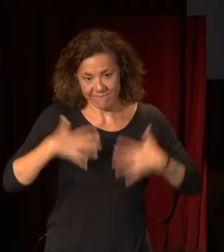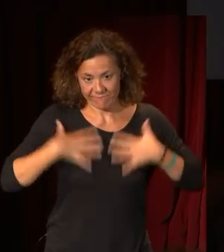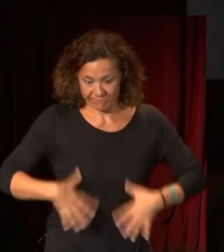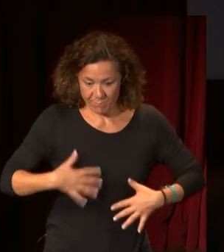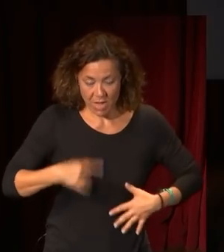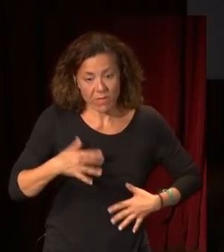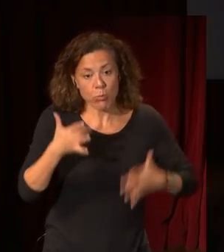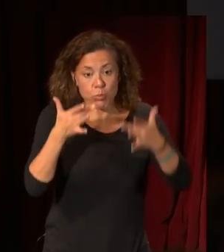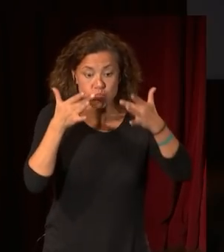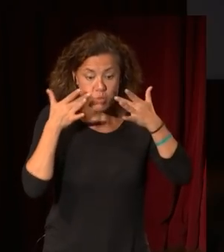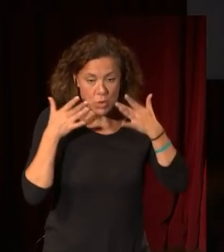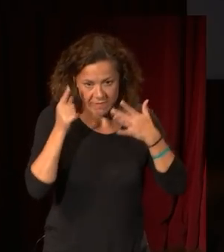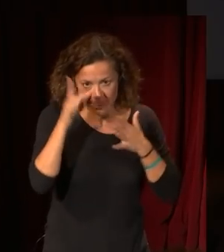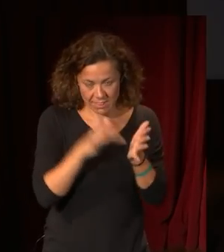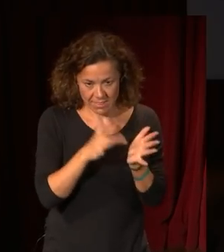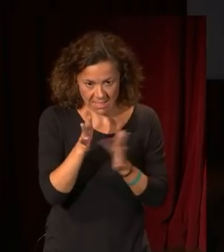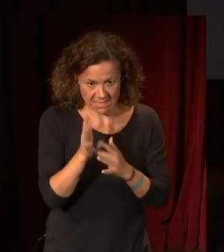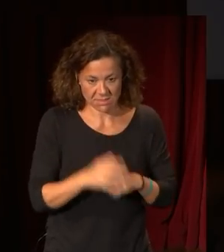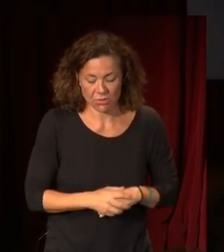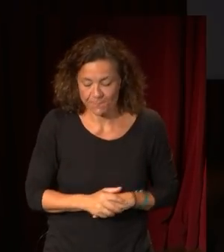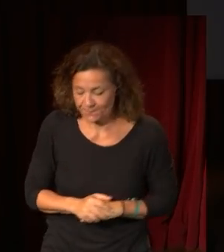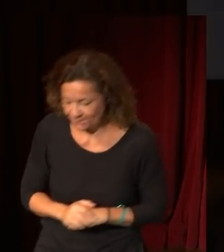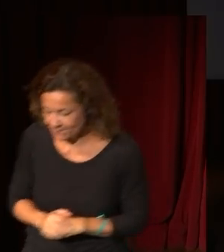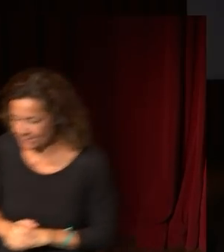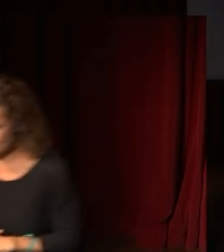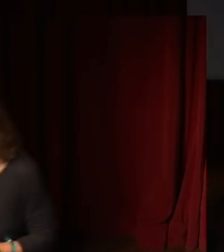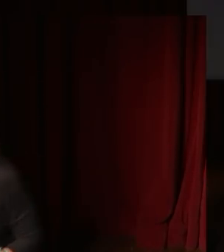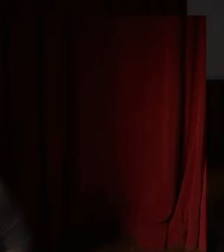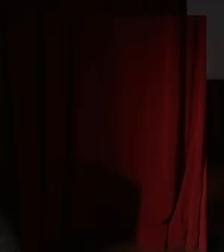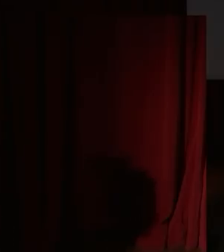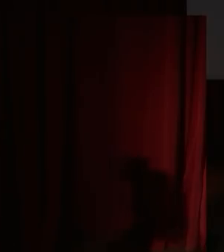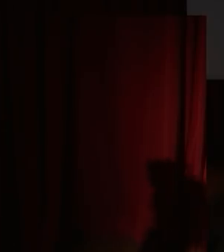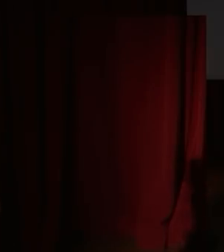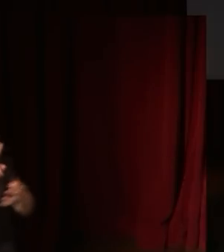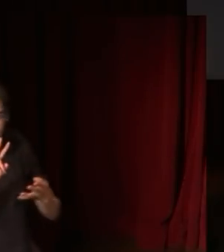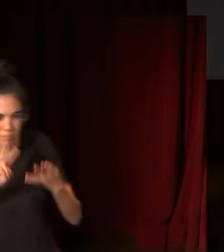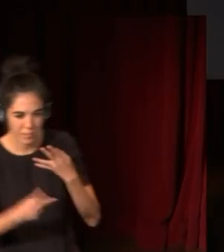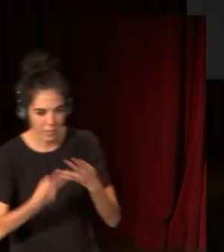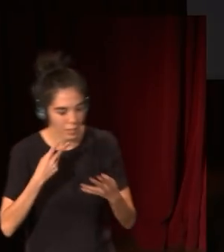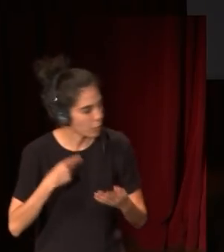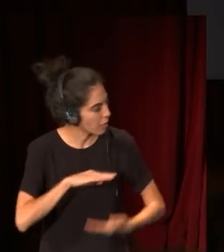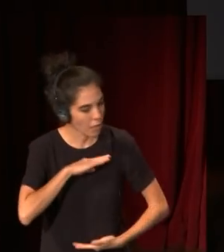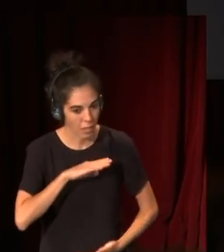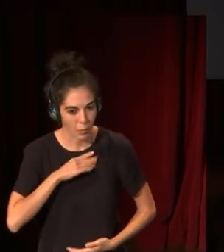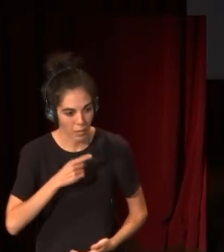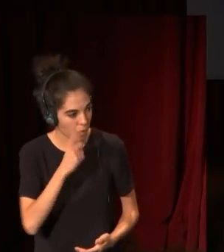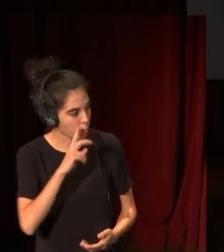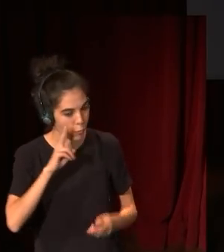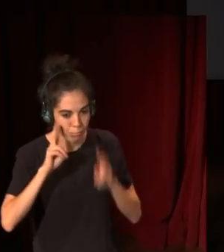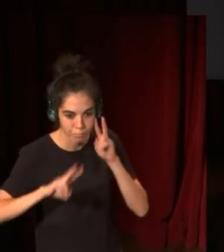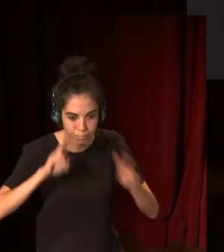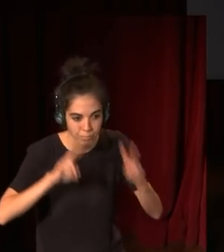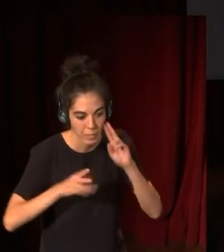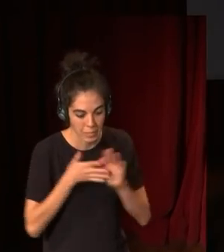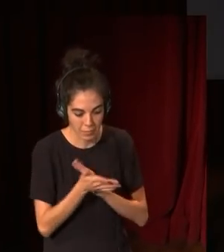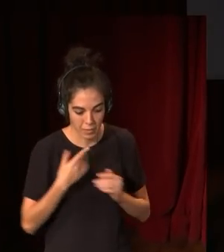de cristo' esta transparencia esta capacidad de ofrecer esta visibilidad es otro elemento